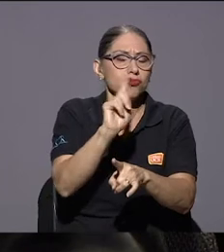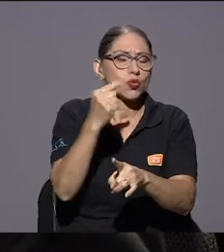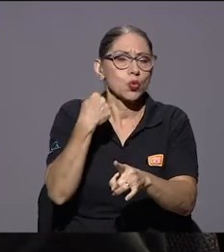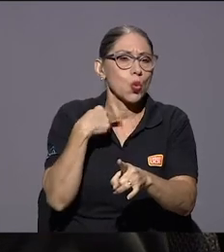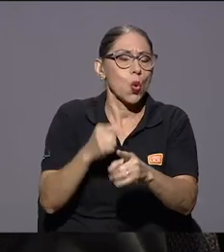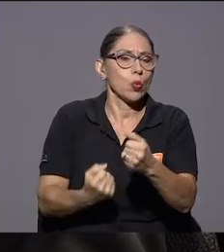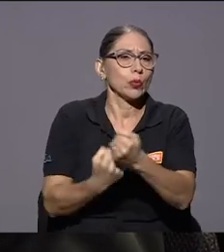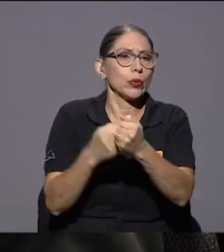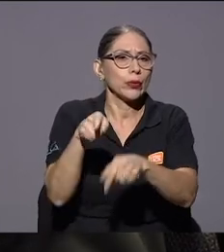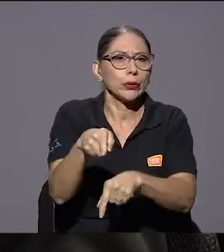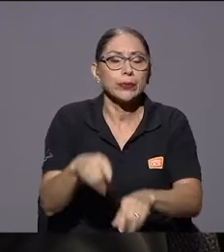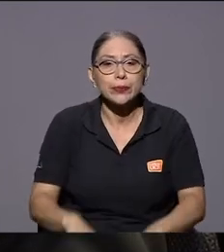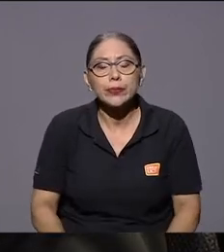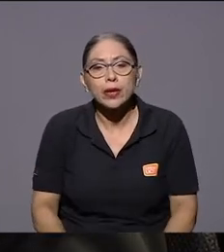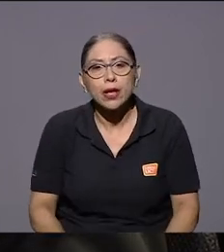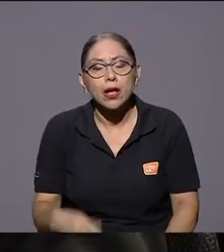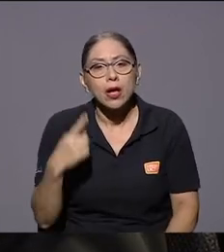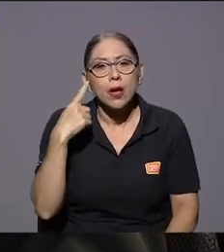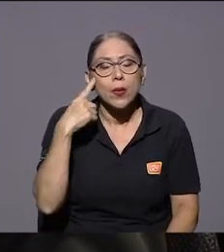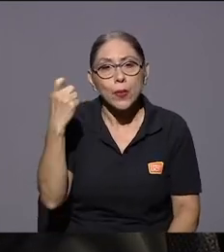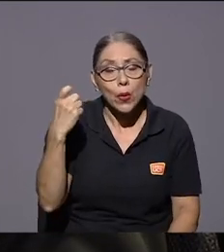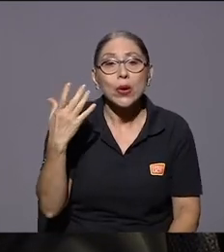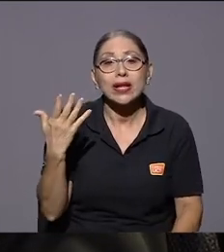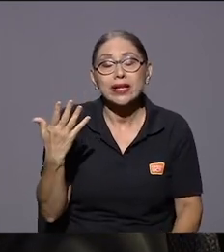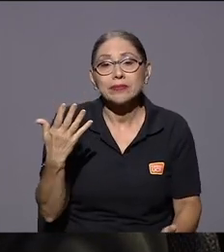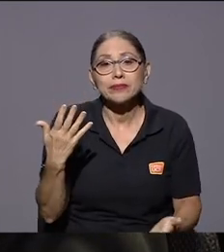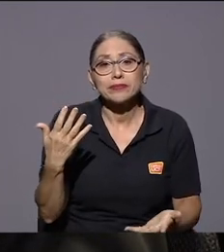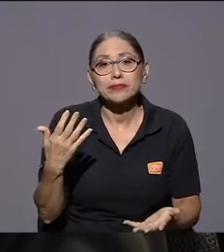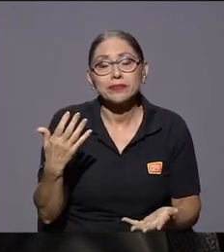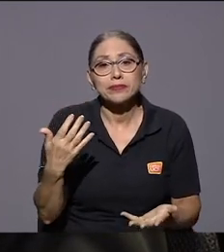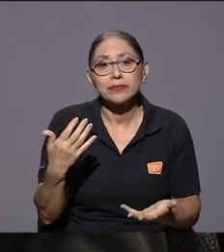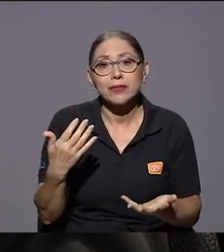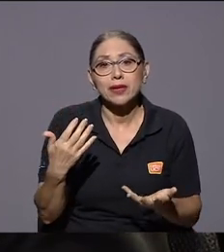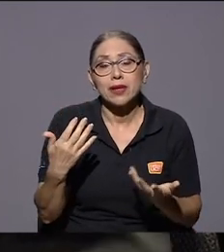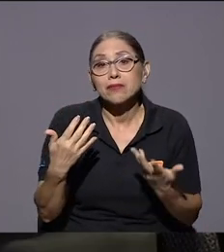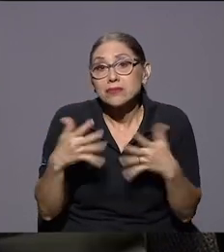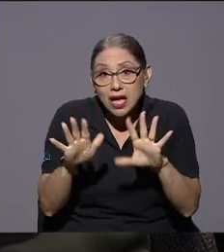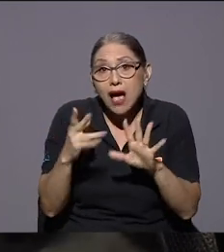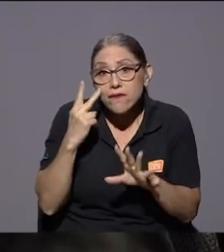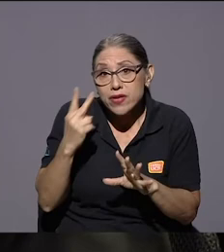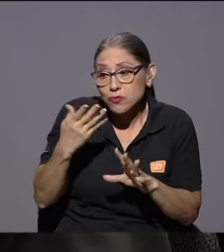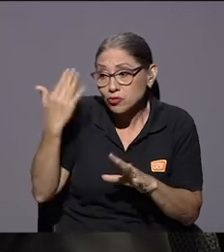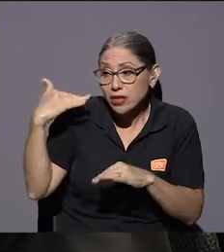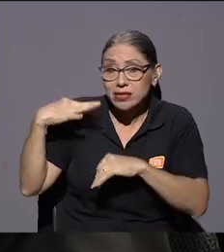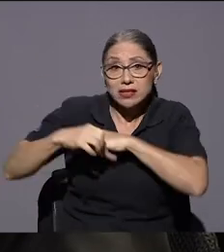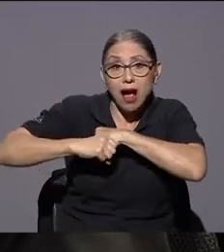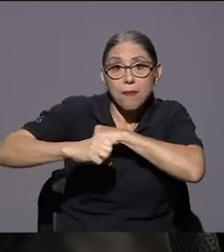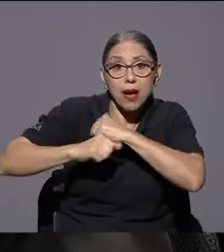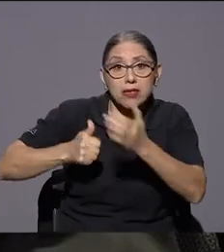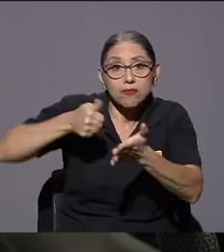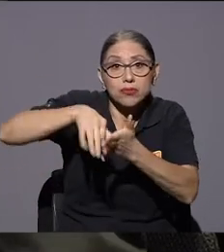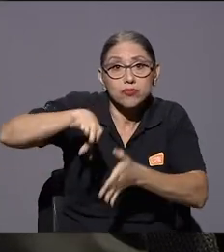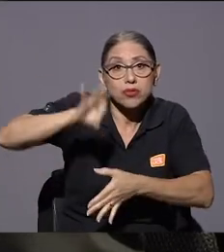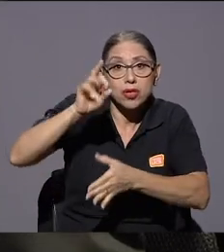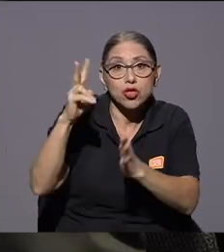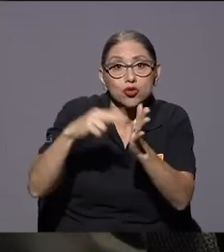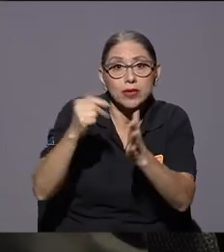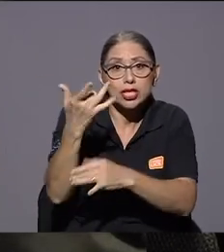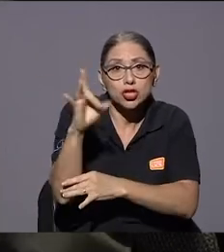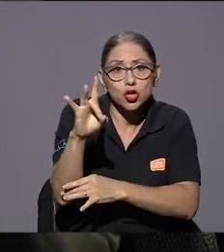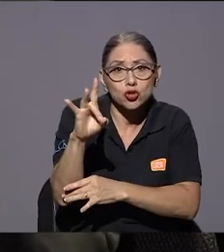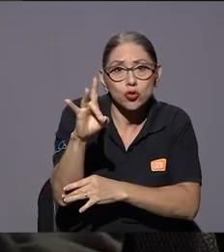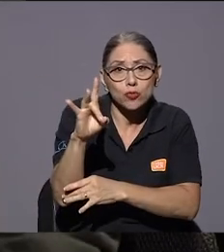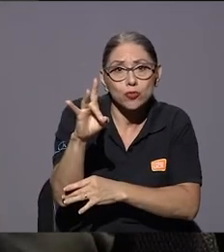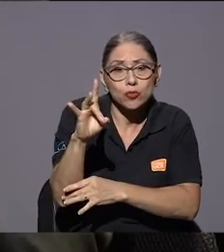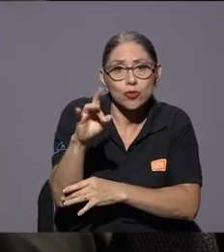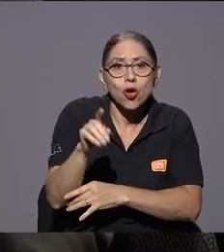por ahí, porque con mucha facilidad, ya lo vimos en la campaña de 2018, ¿verdad?, cómo se convierte una persona